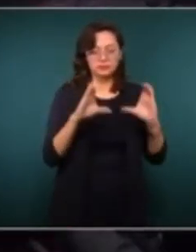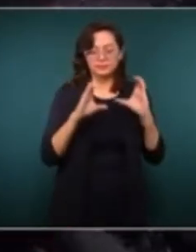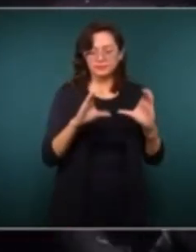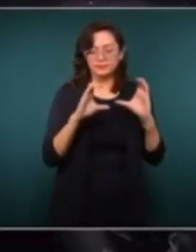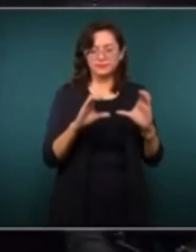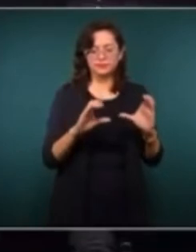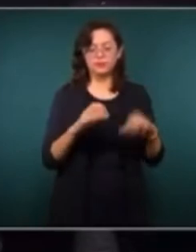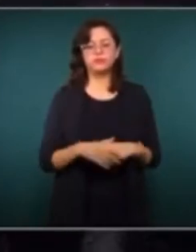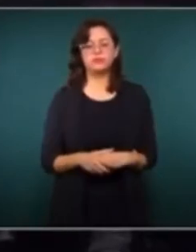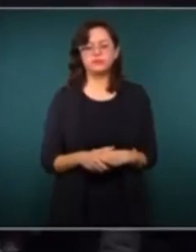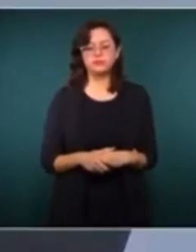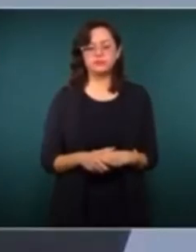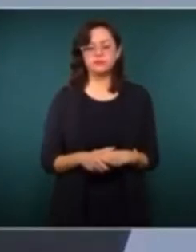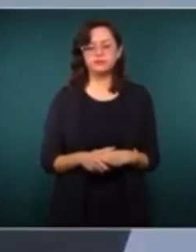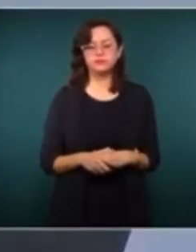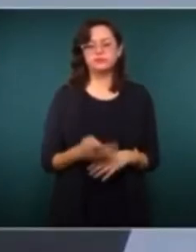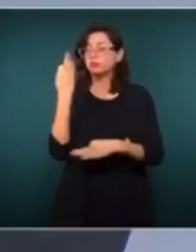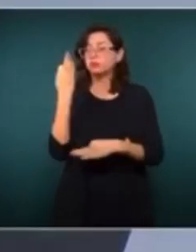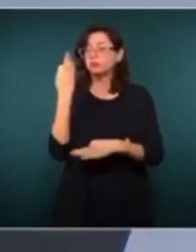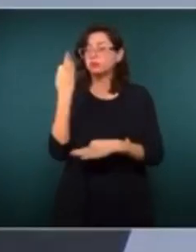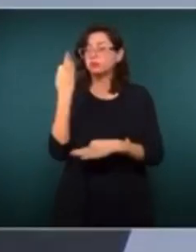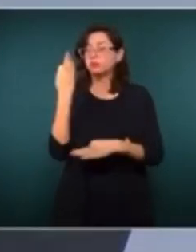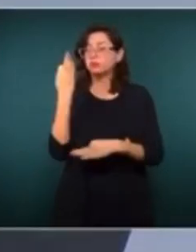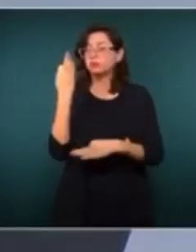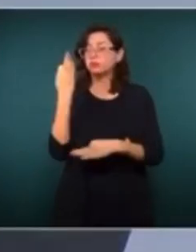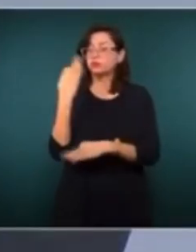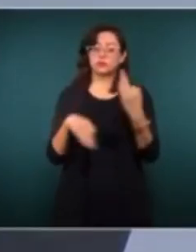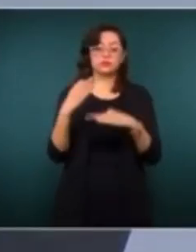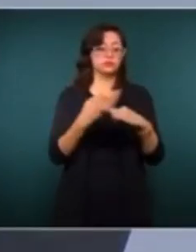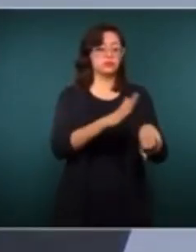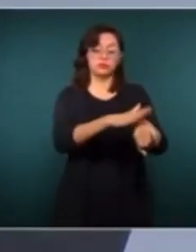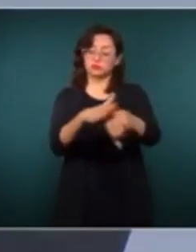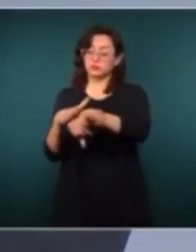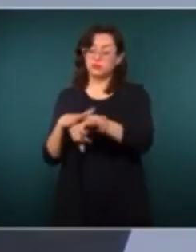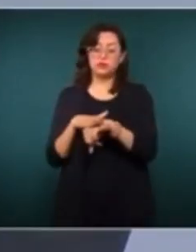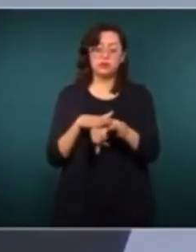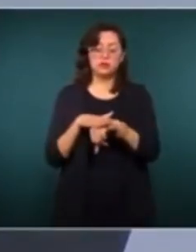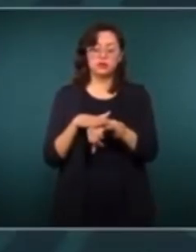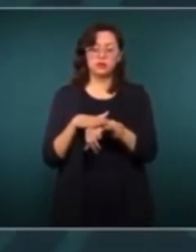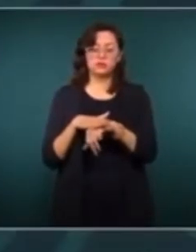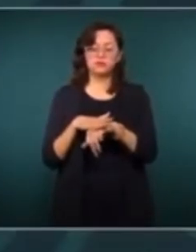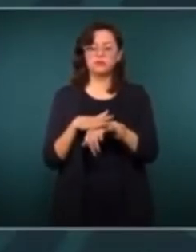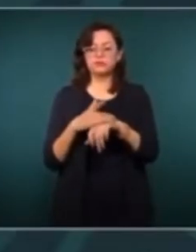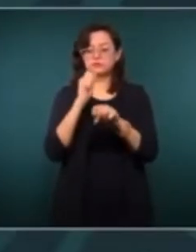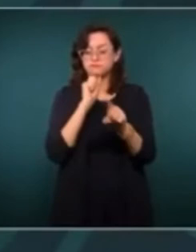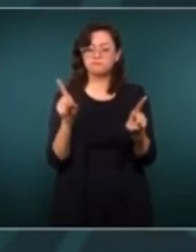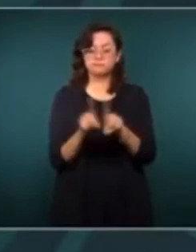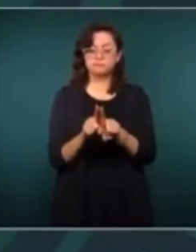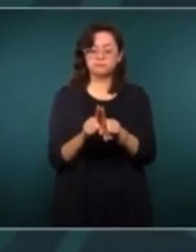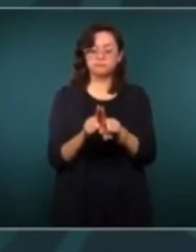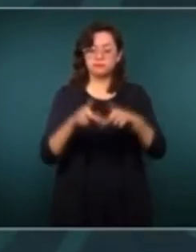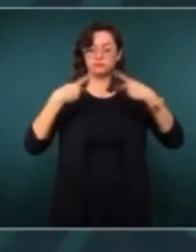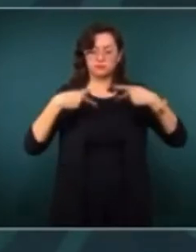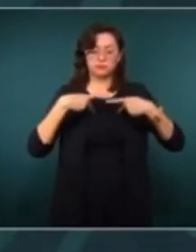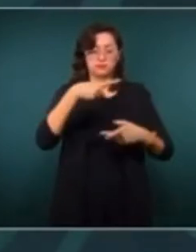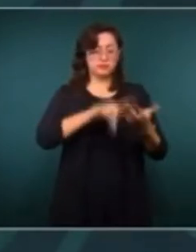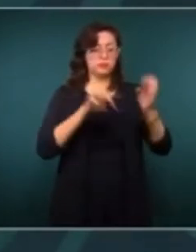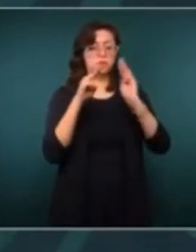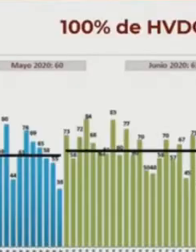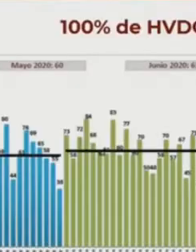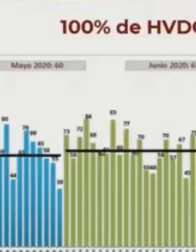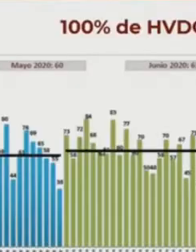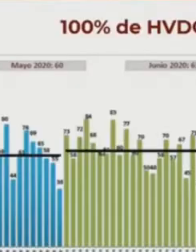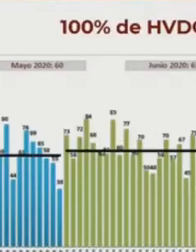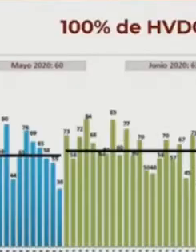que sepan todos, más los involucrados, los que participan en las bandas, de